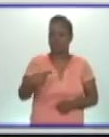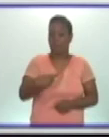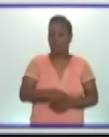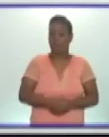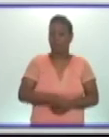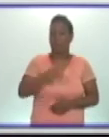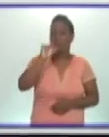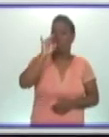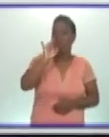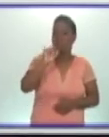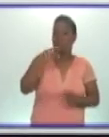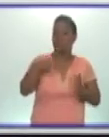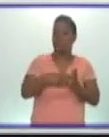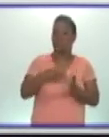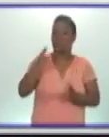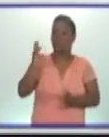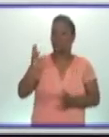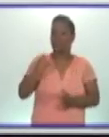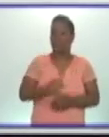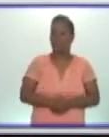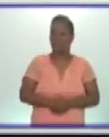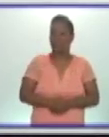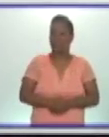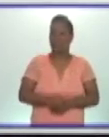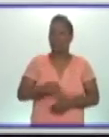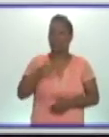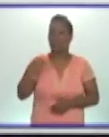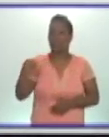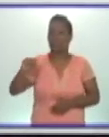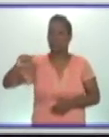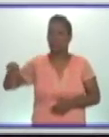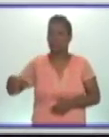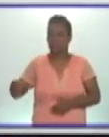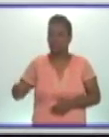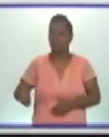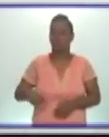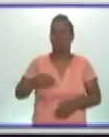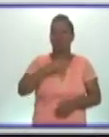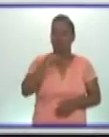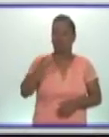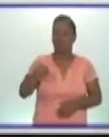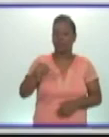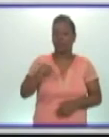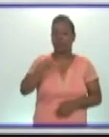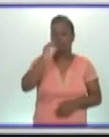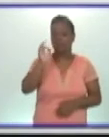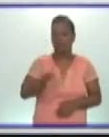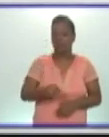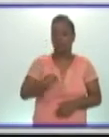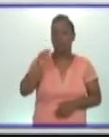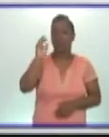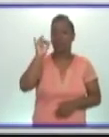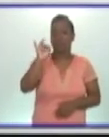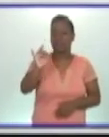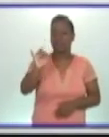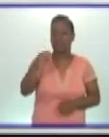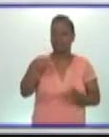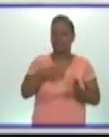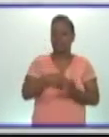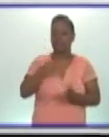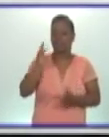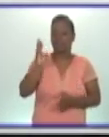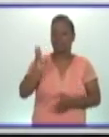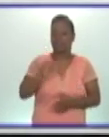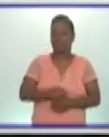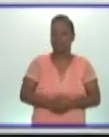entre 3, como nos da decimal, lo escribimos exactamente igual. 7 entre 3. Ahora vamos a dividir las variables. A